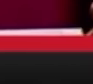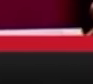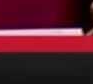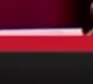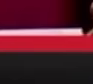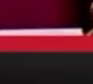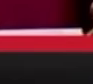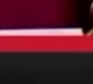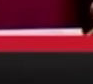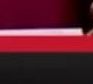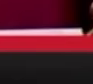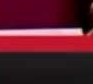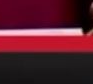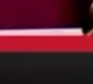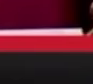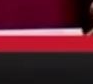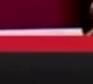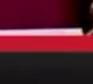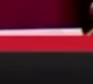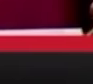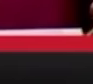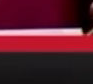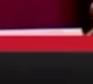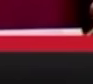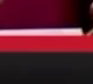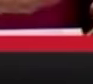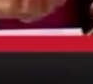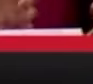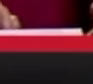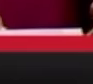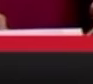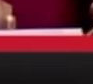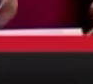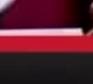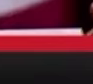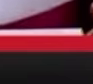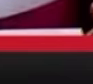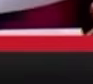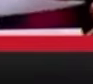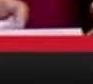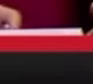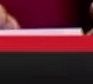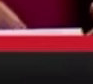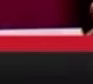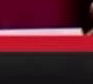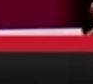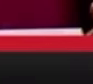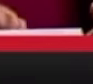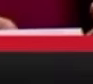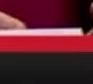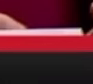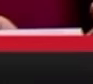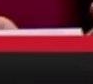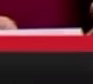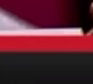la actualización de la tarifa y a un criterio que se establece, tendrá que generarse un